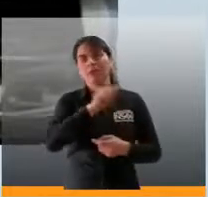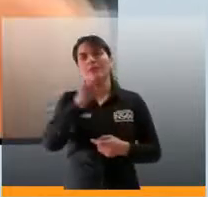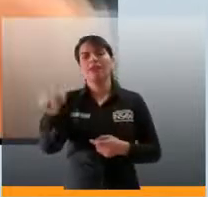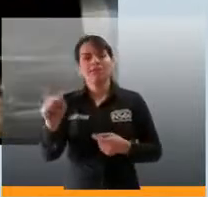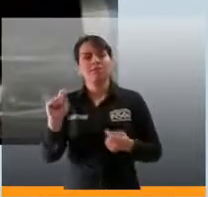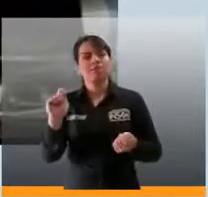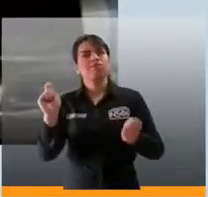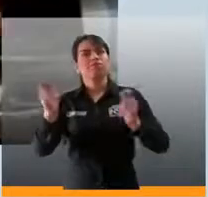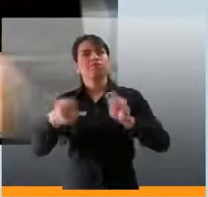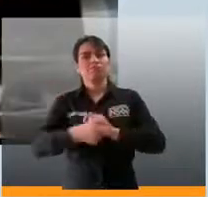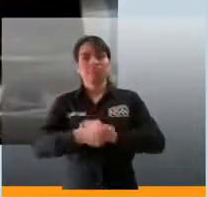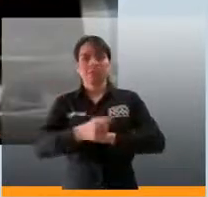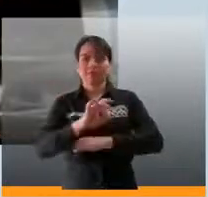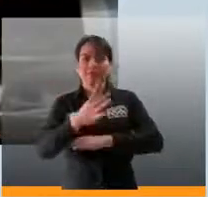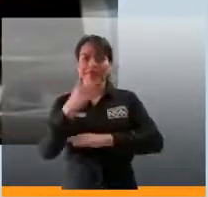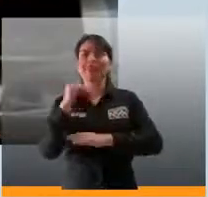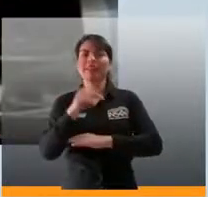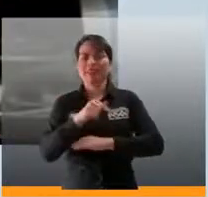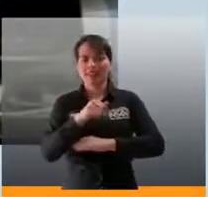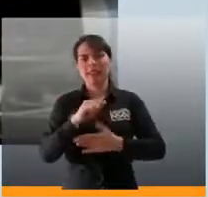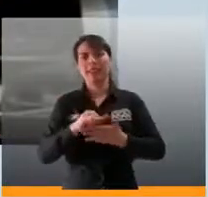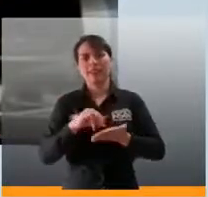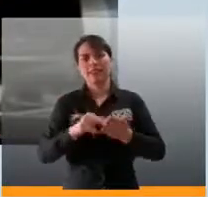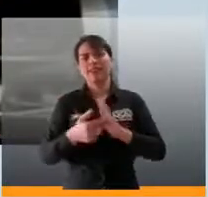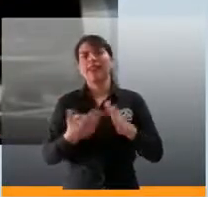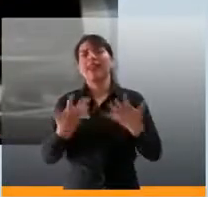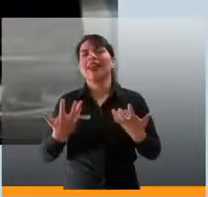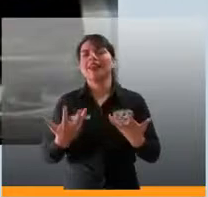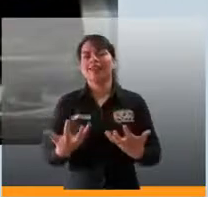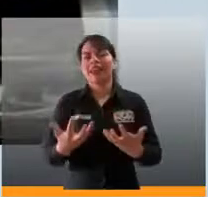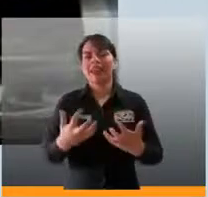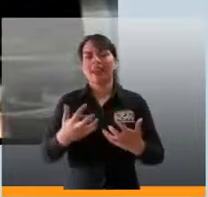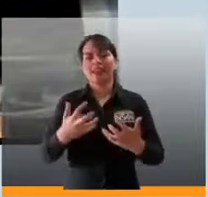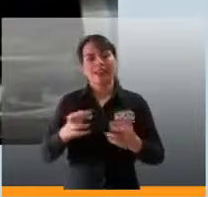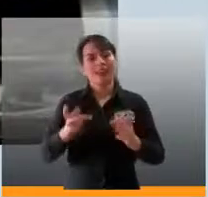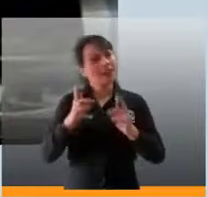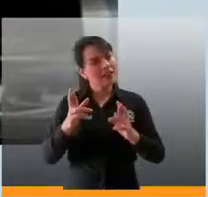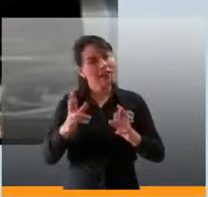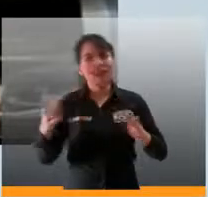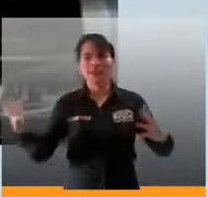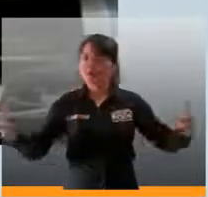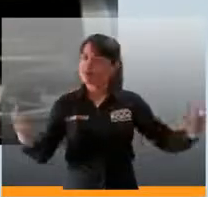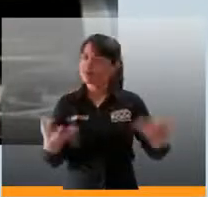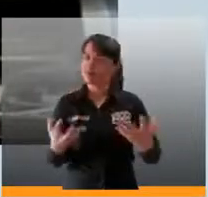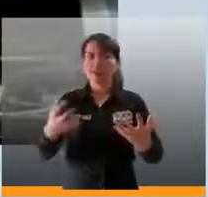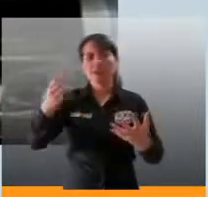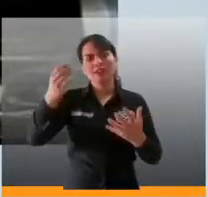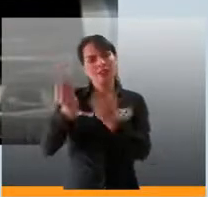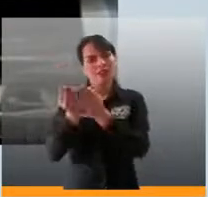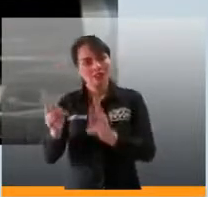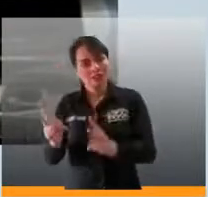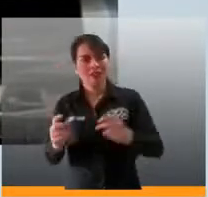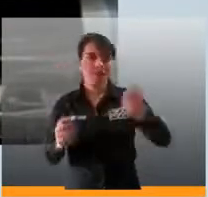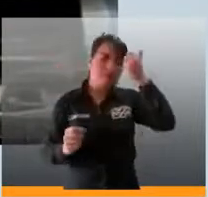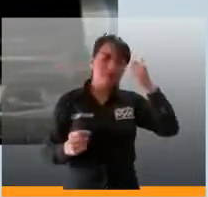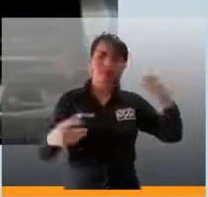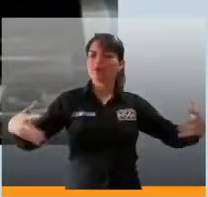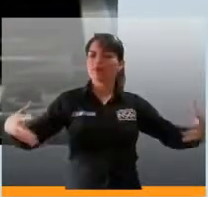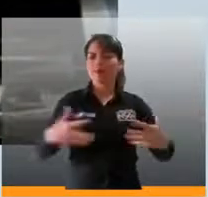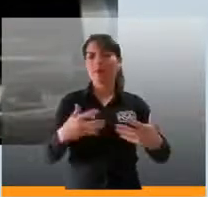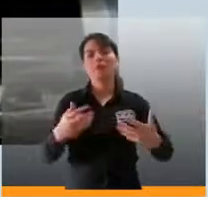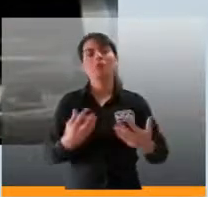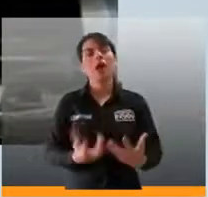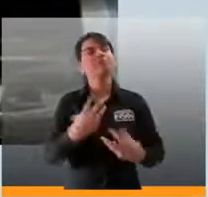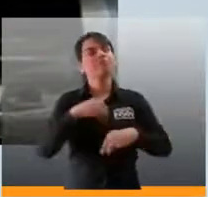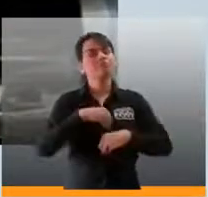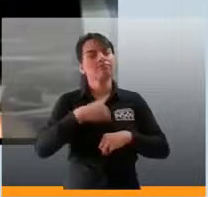revolución digital y queremos estar allí y queremos que nuestros profesores y nuestros estudiantes desarrollen las competencias para la revolución